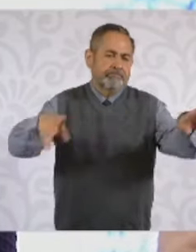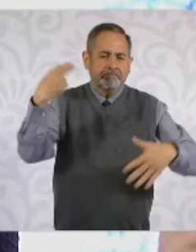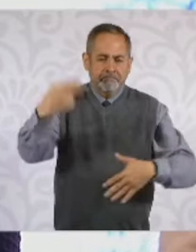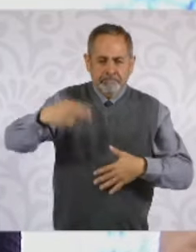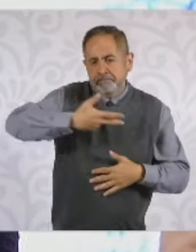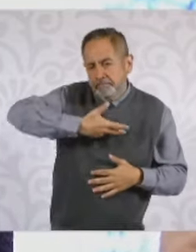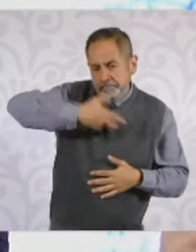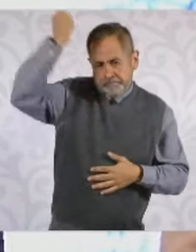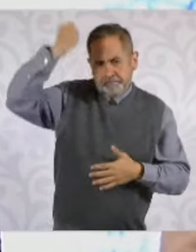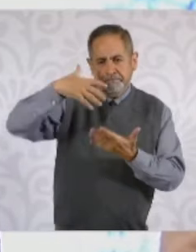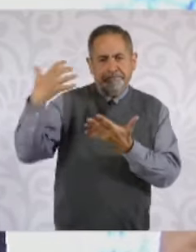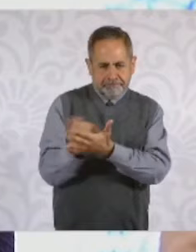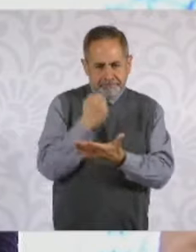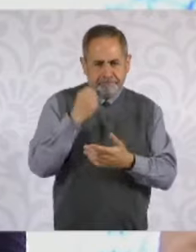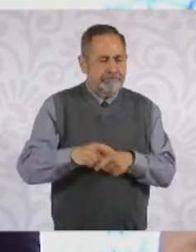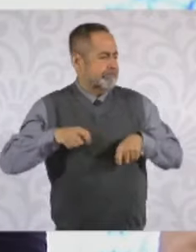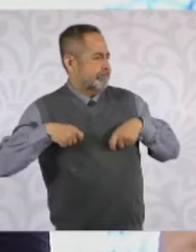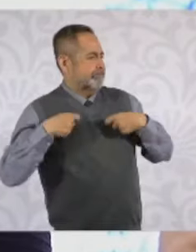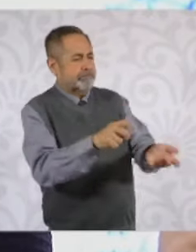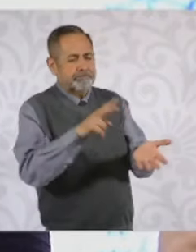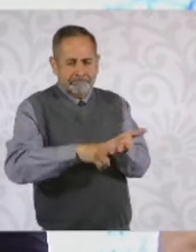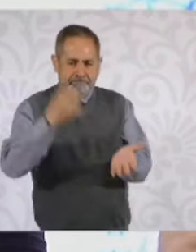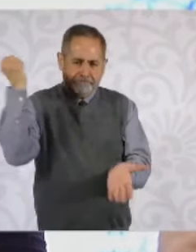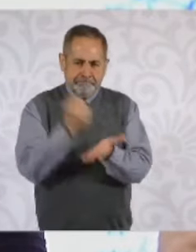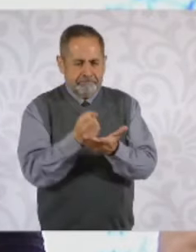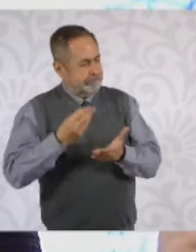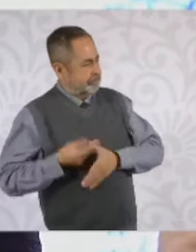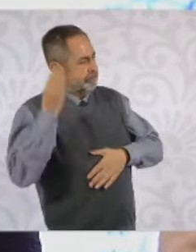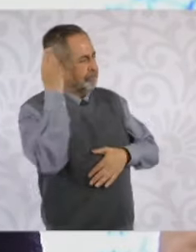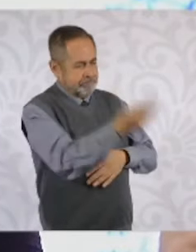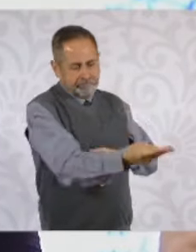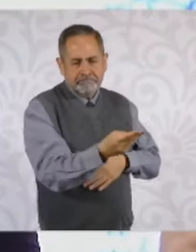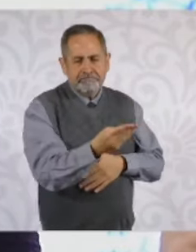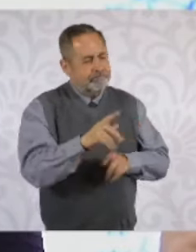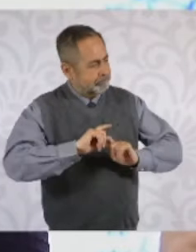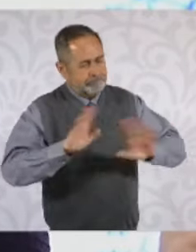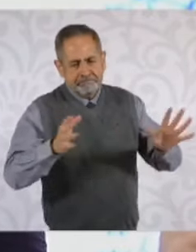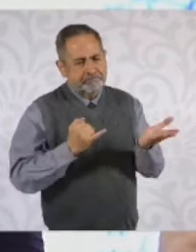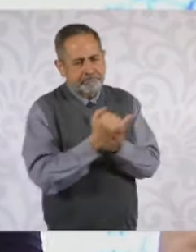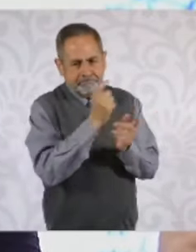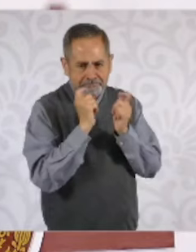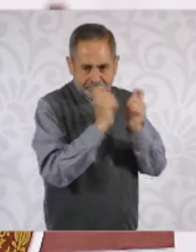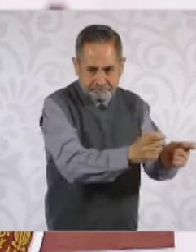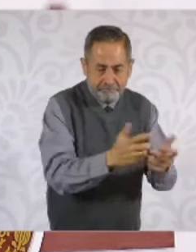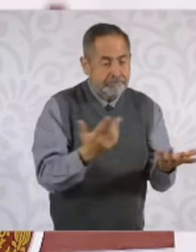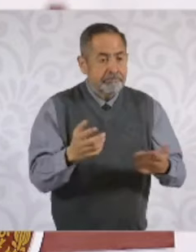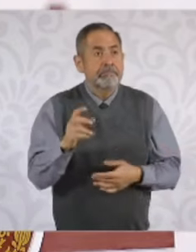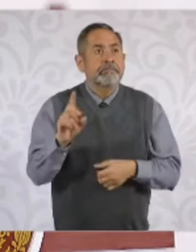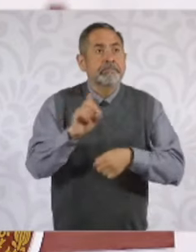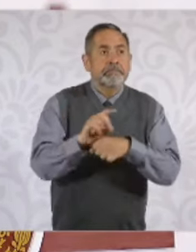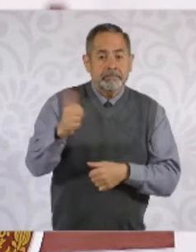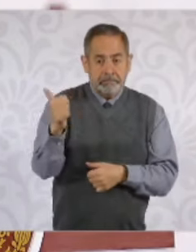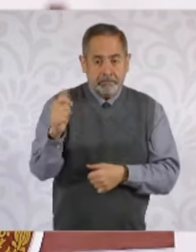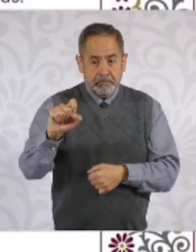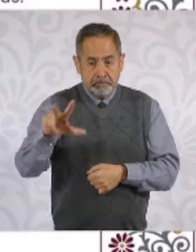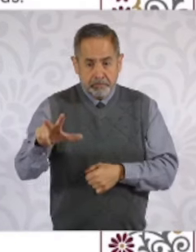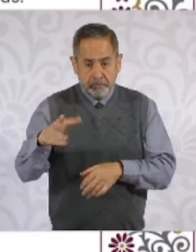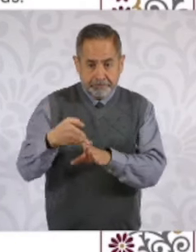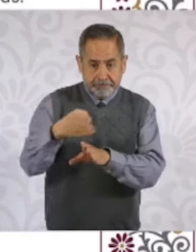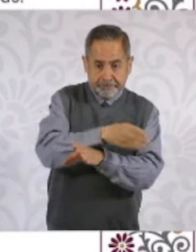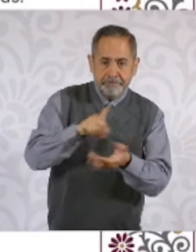vencedoras, declarará la validez de la elección. Y para antes del 28 de agosto